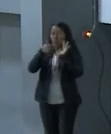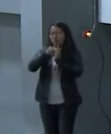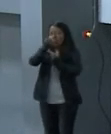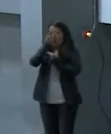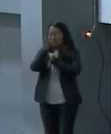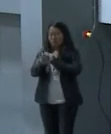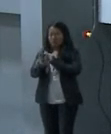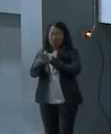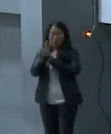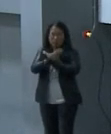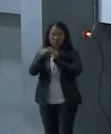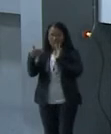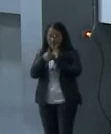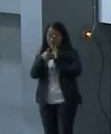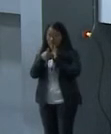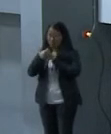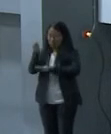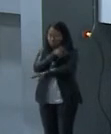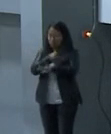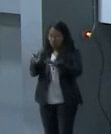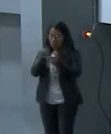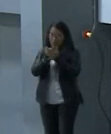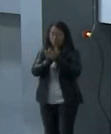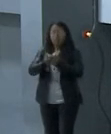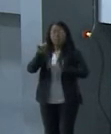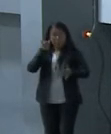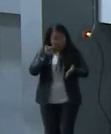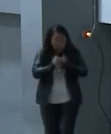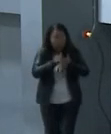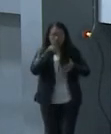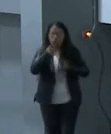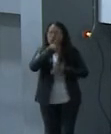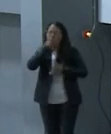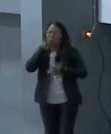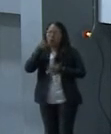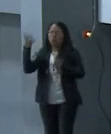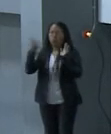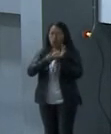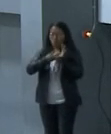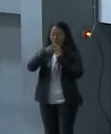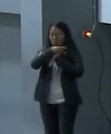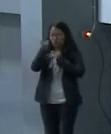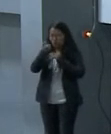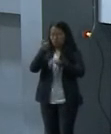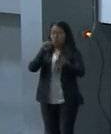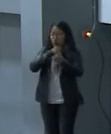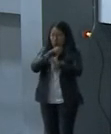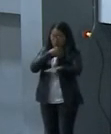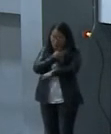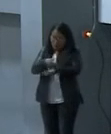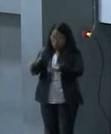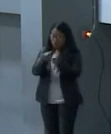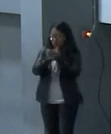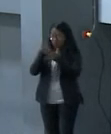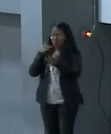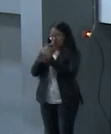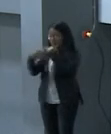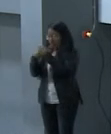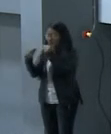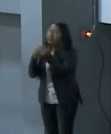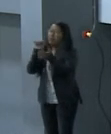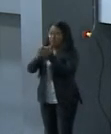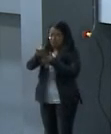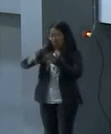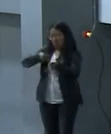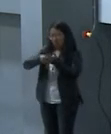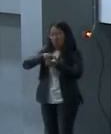son 3.100 millones, ¿sí? Entonces, por eso se habló de dejar de pagar 4.200 millones para recuperar lo de los pasivos. Hoy nos han informado,